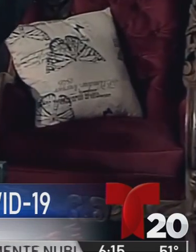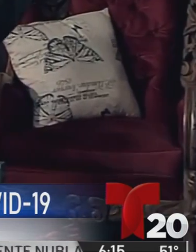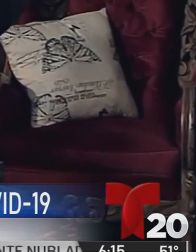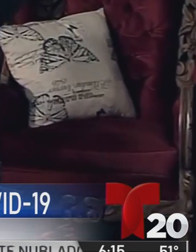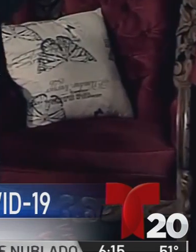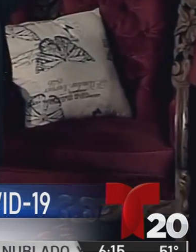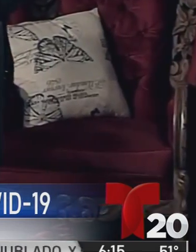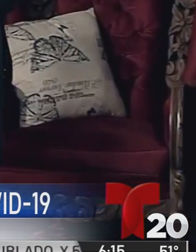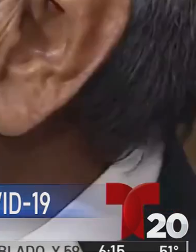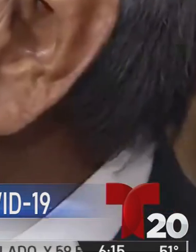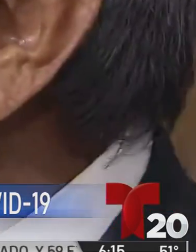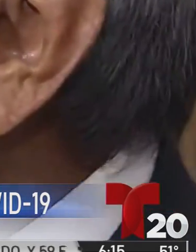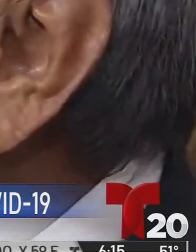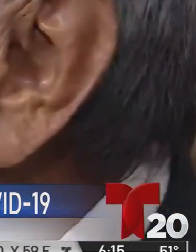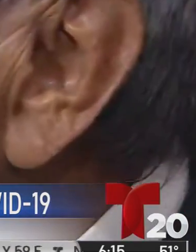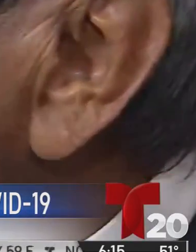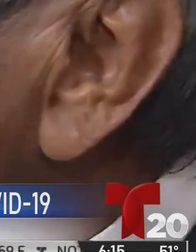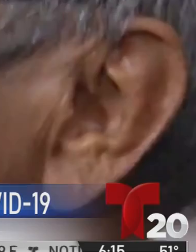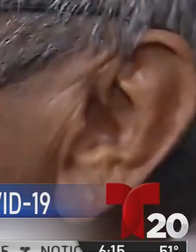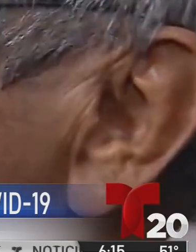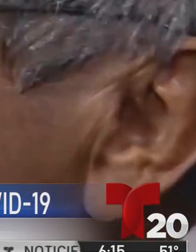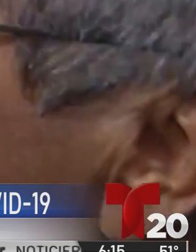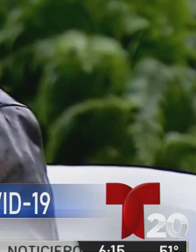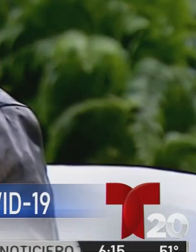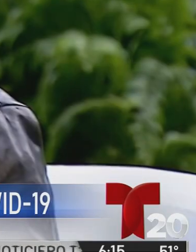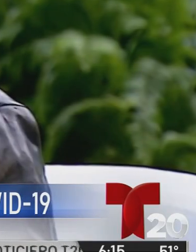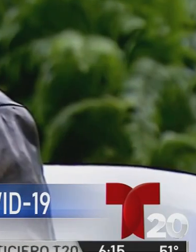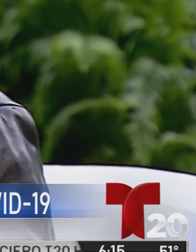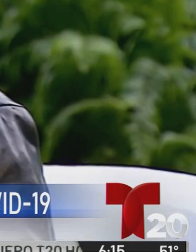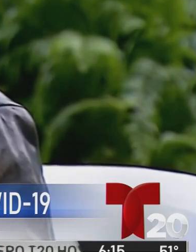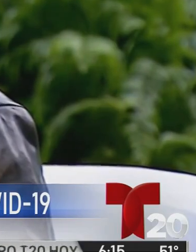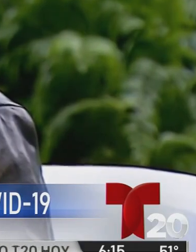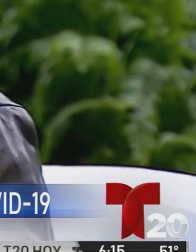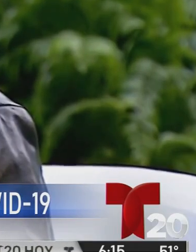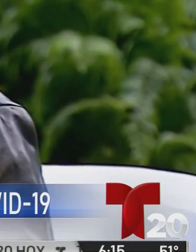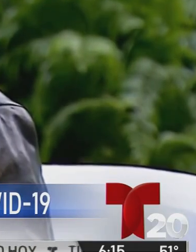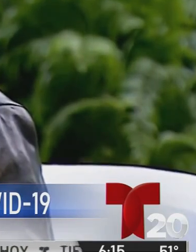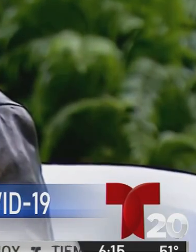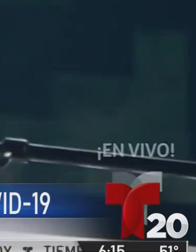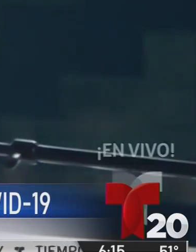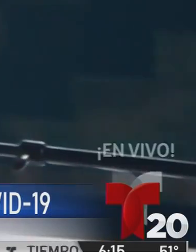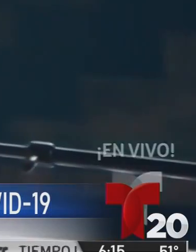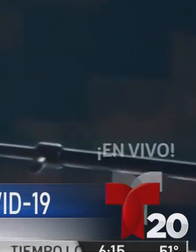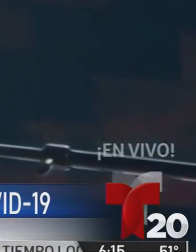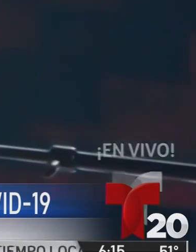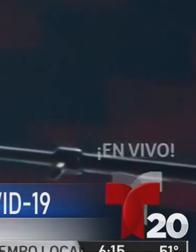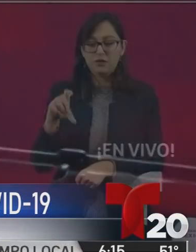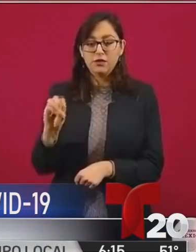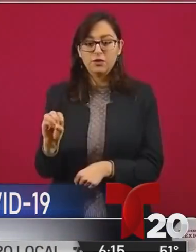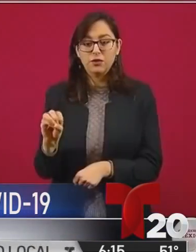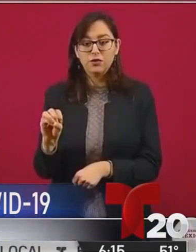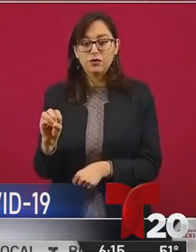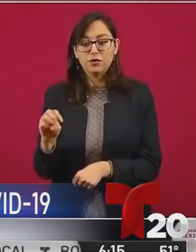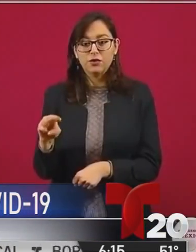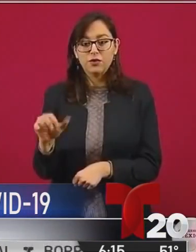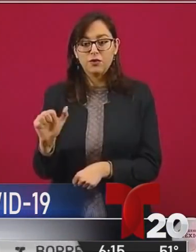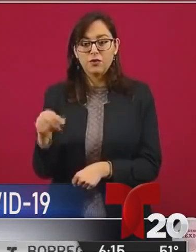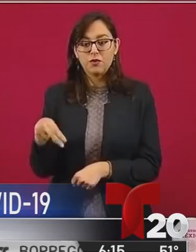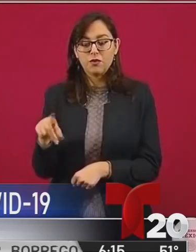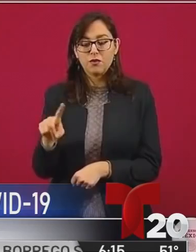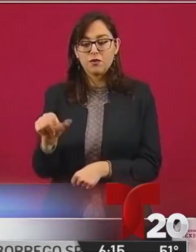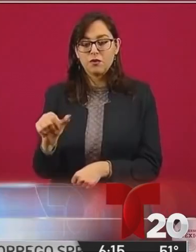trágica noticia. El presidente de México, Andrés Manuel López Obrador, le dedicó unas palabras al artista en su conferencia de prensa. Es